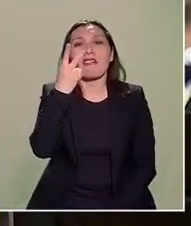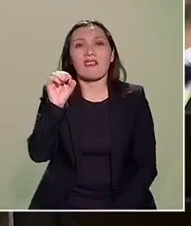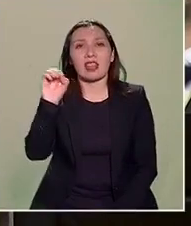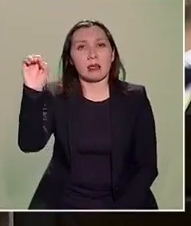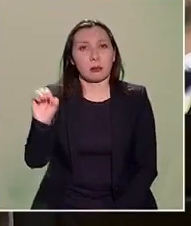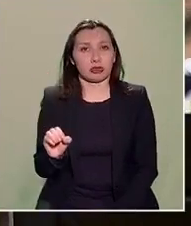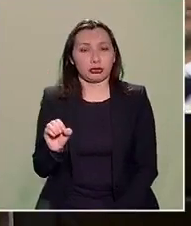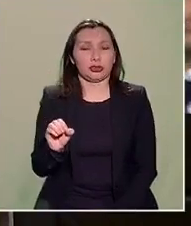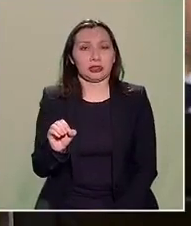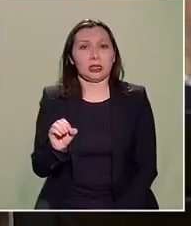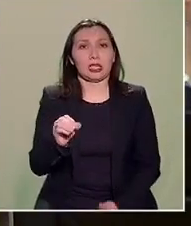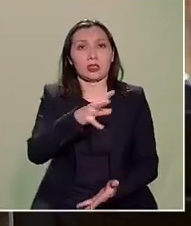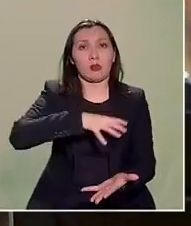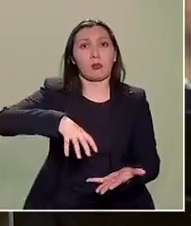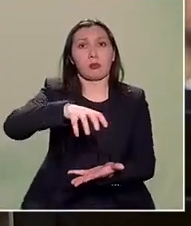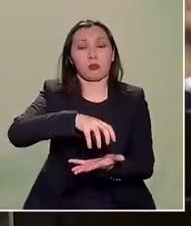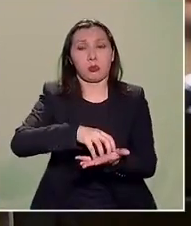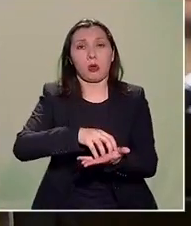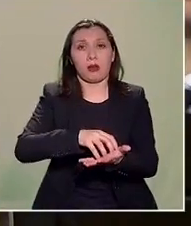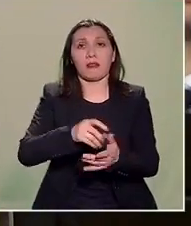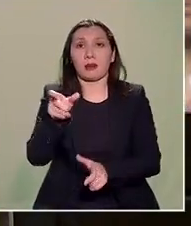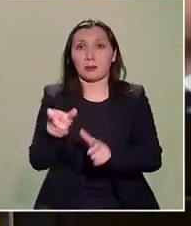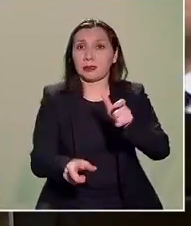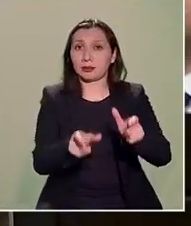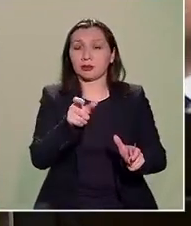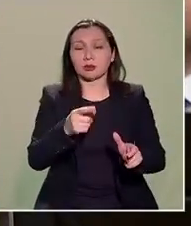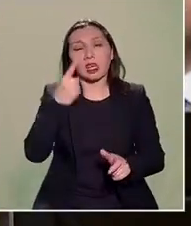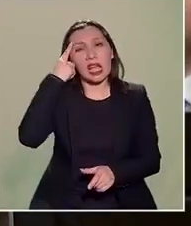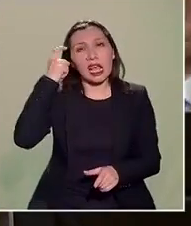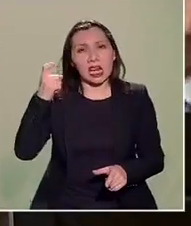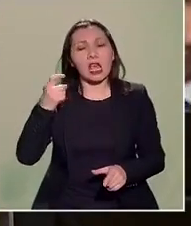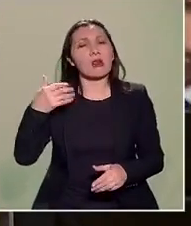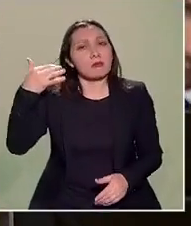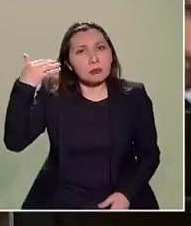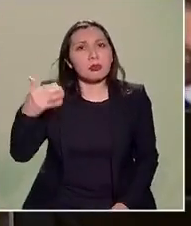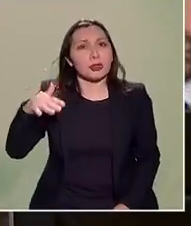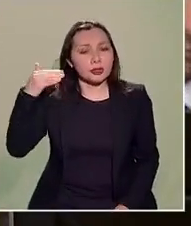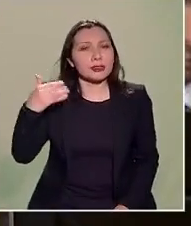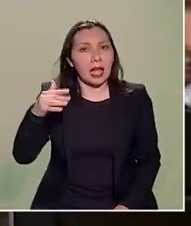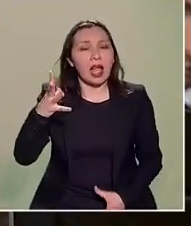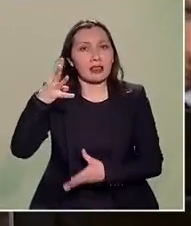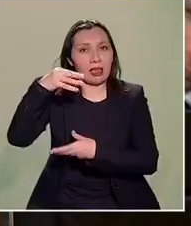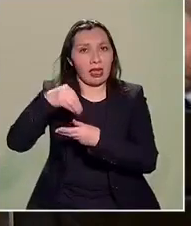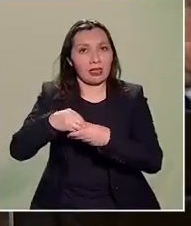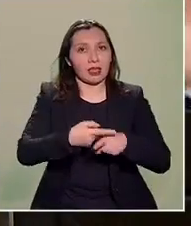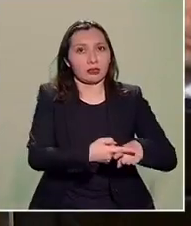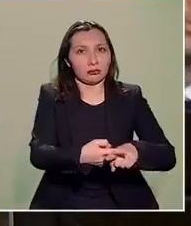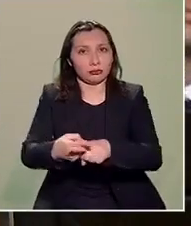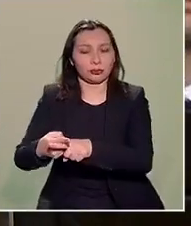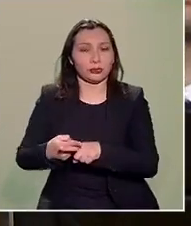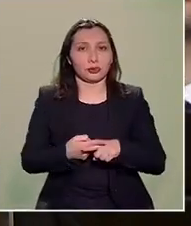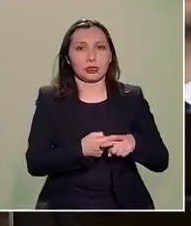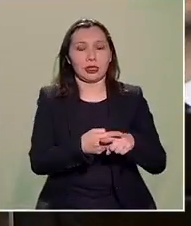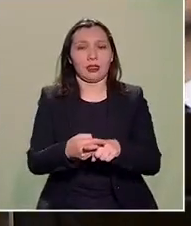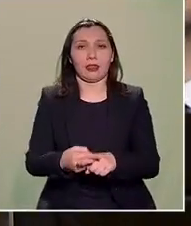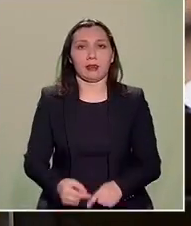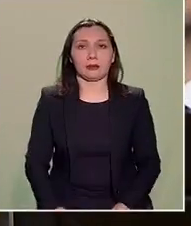ciento de la población y creemos ser un factor importante en la sociedad